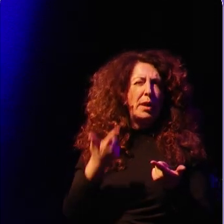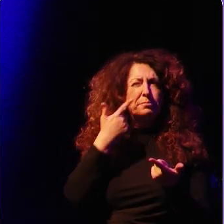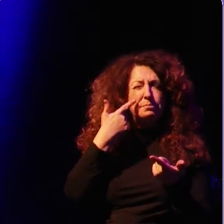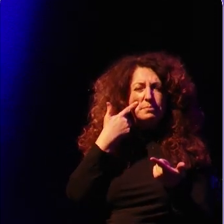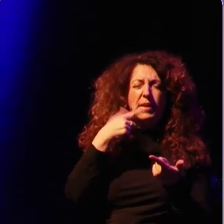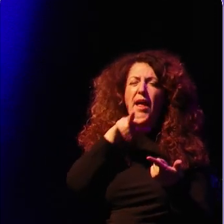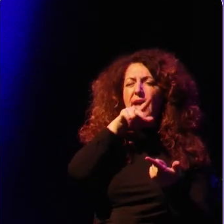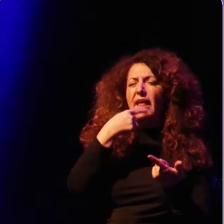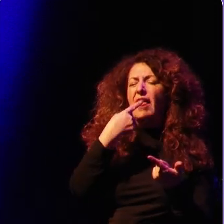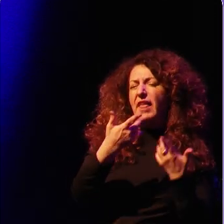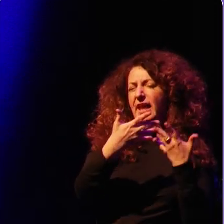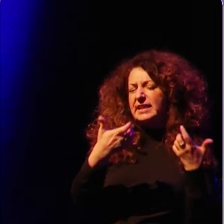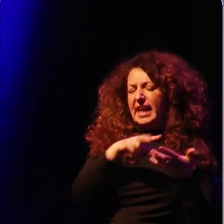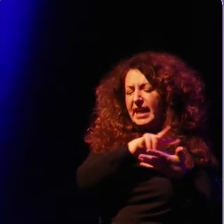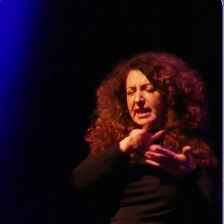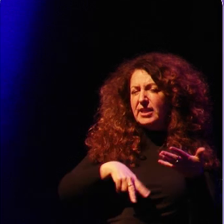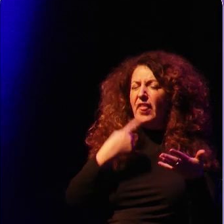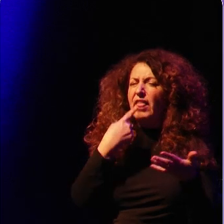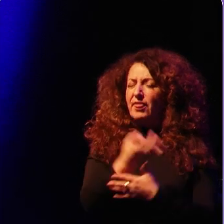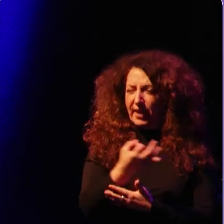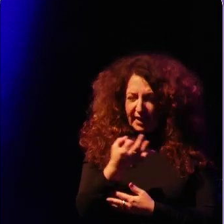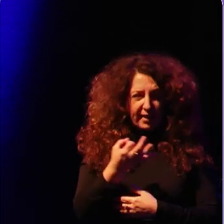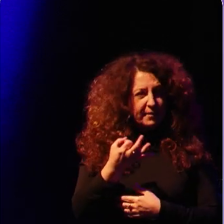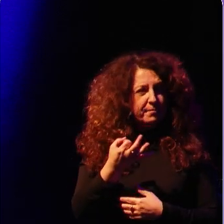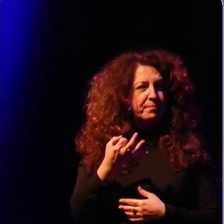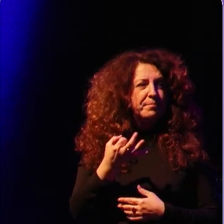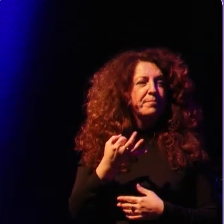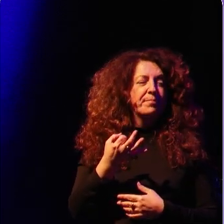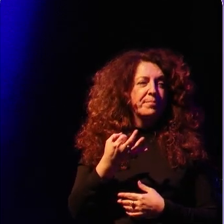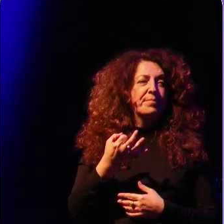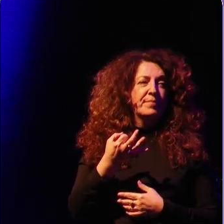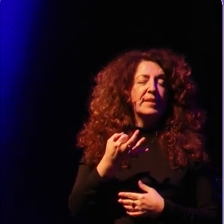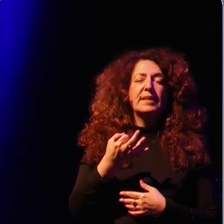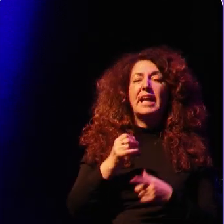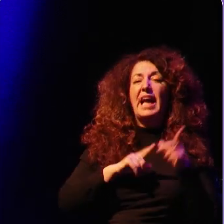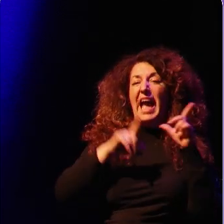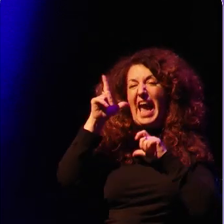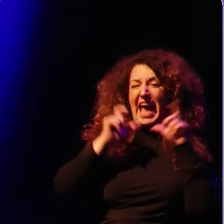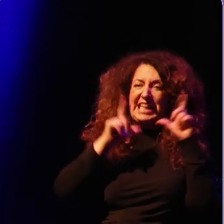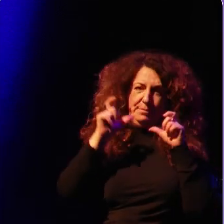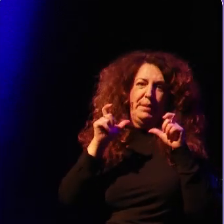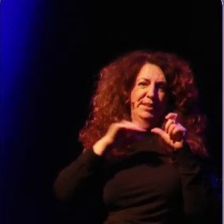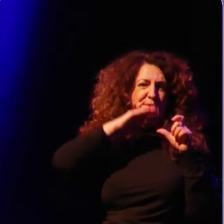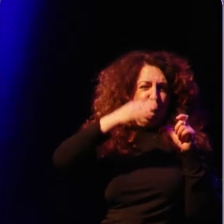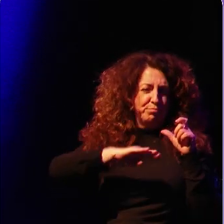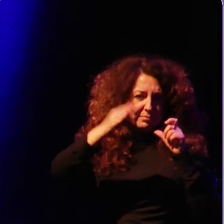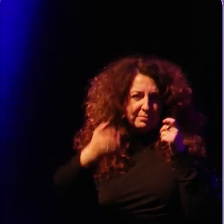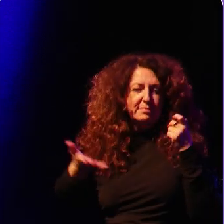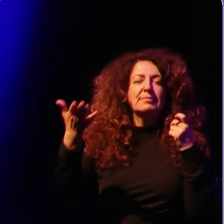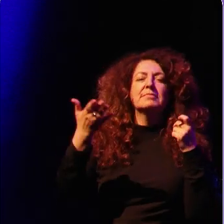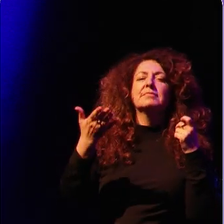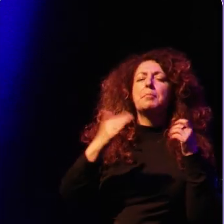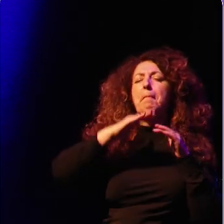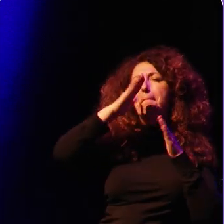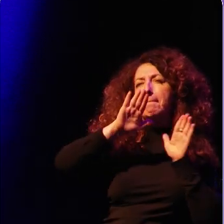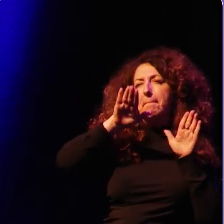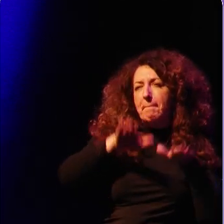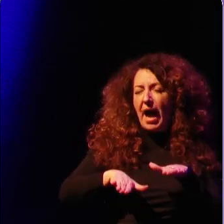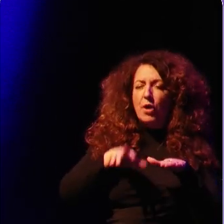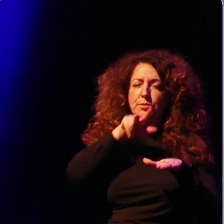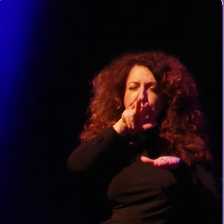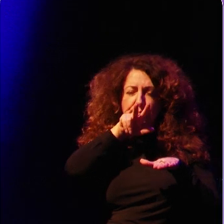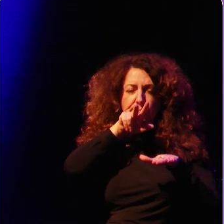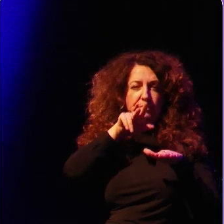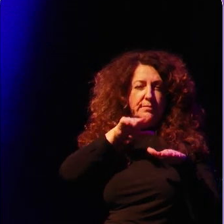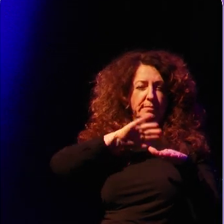dice ese texto, le pone las expresiones, las pausas necesarias